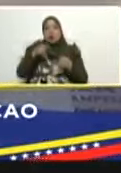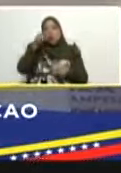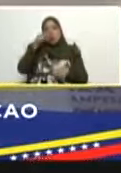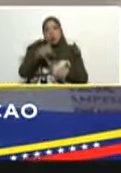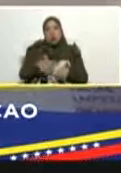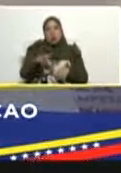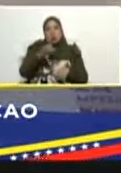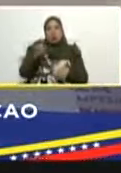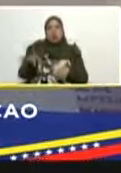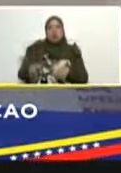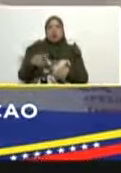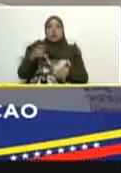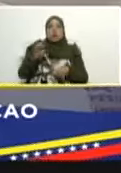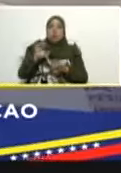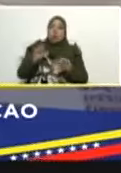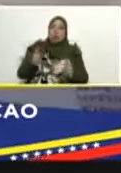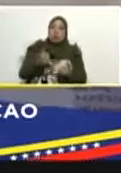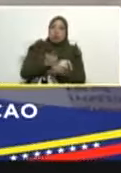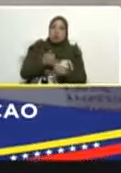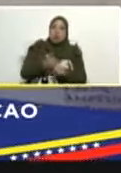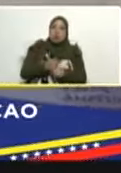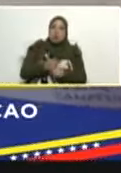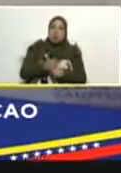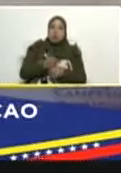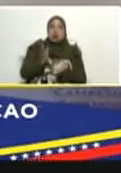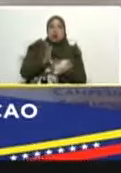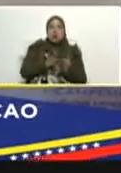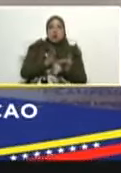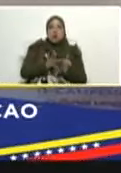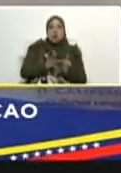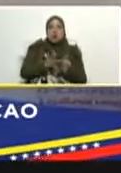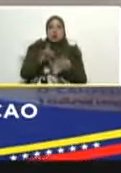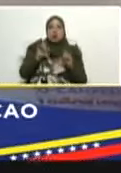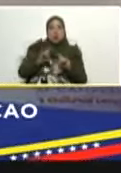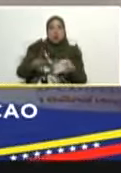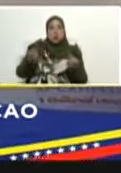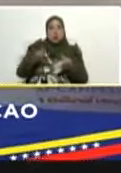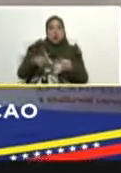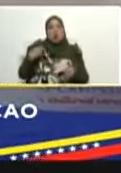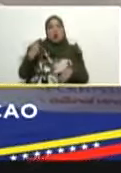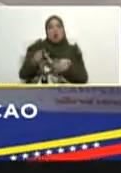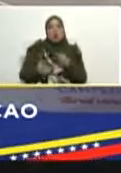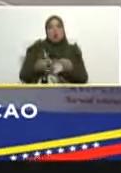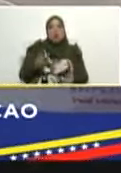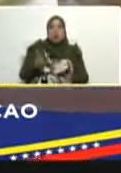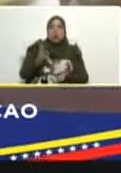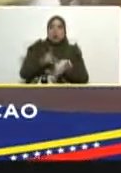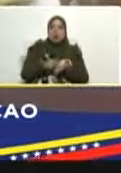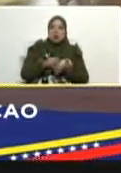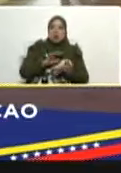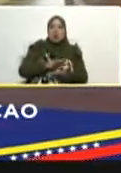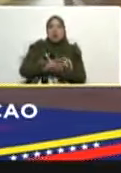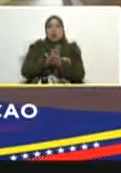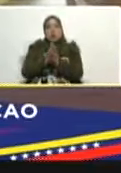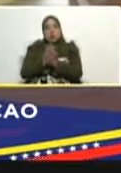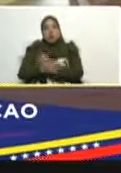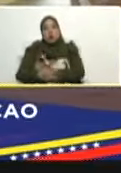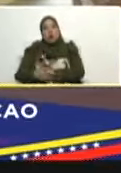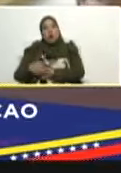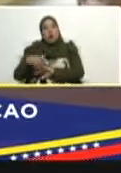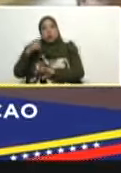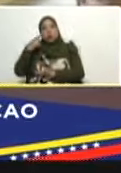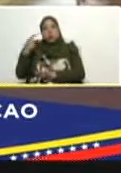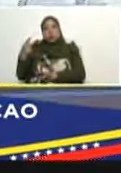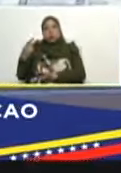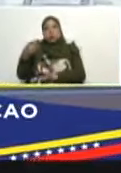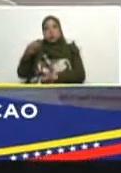El primero que comenzó con las clases de formación de cómo hacer para acabar con la escoba de bruja fue el